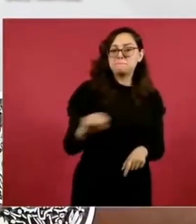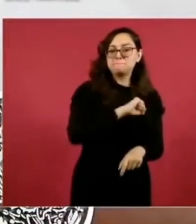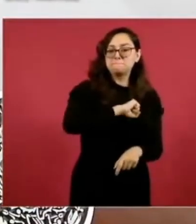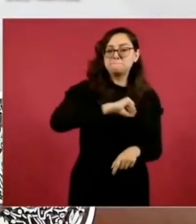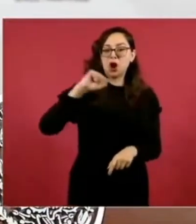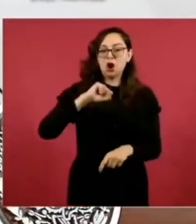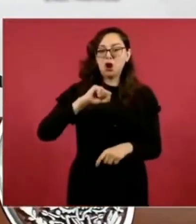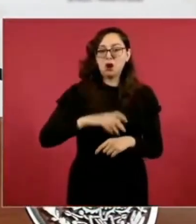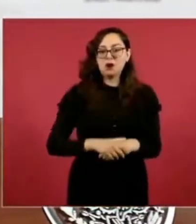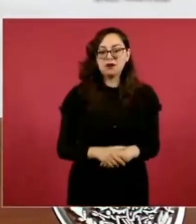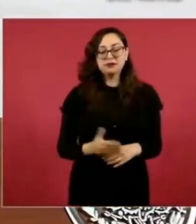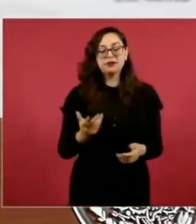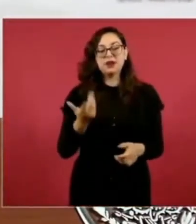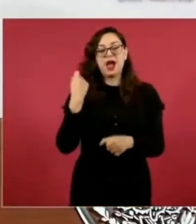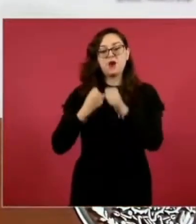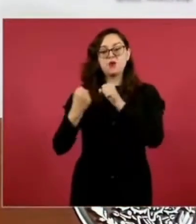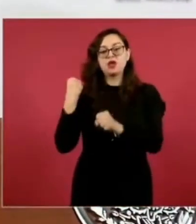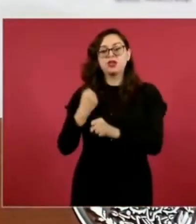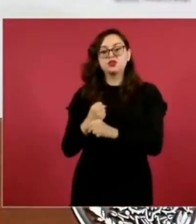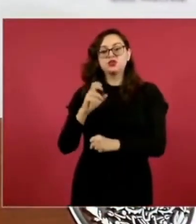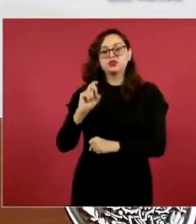36,000 millones de dólares.